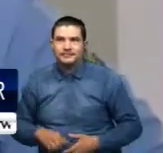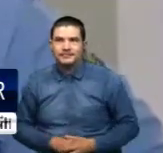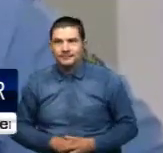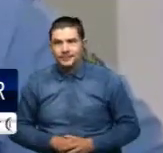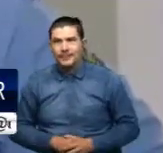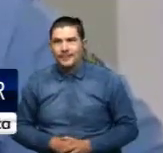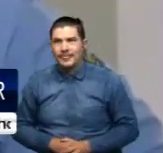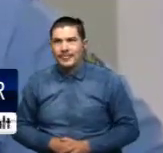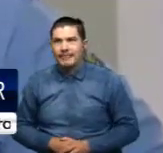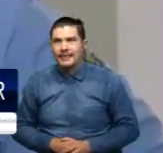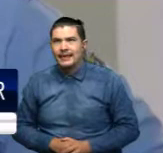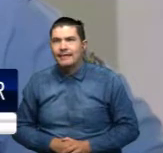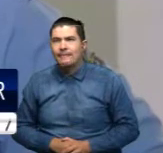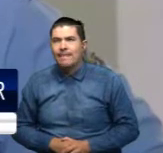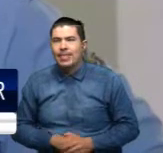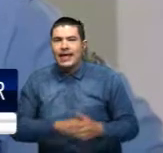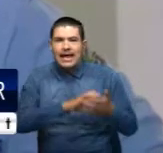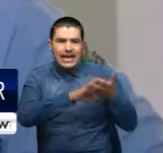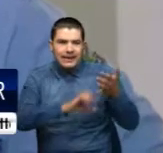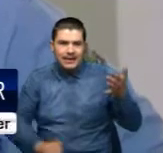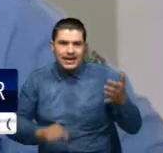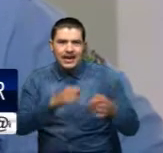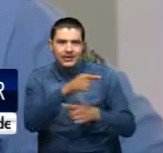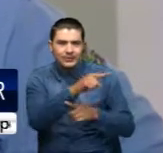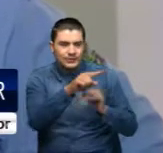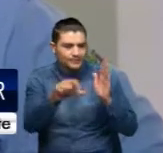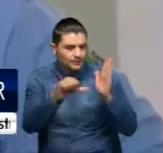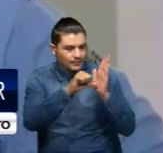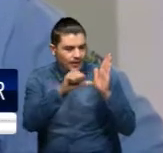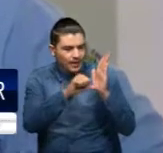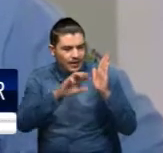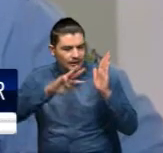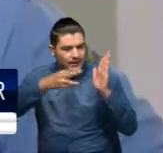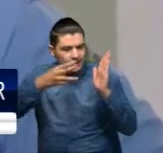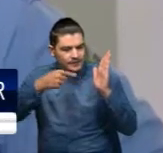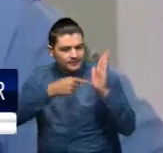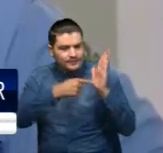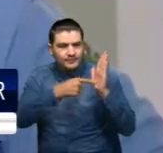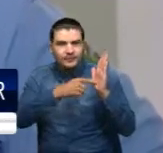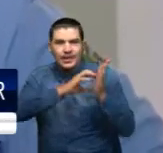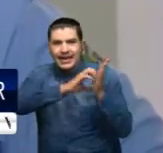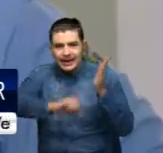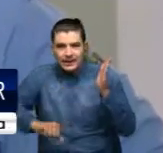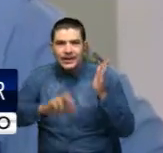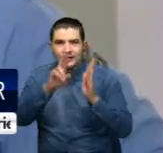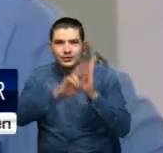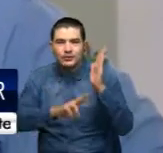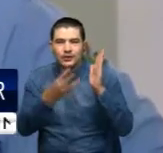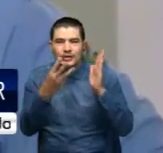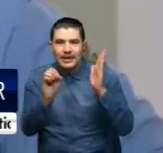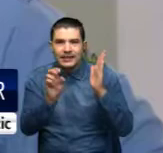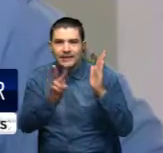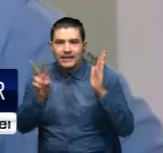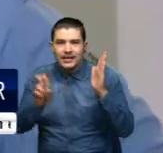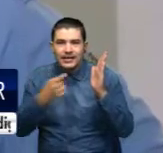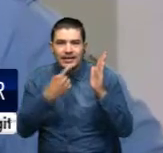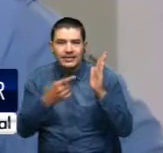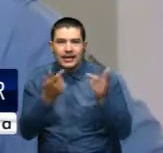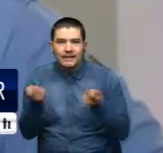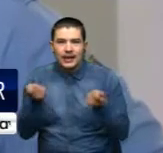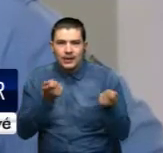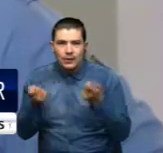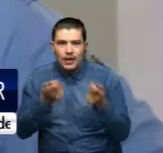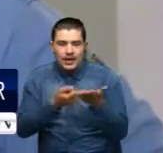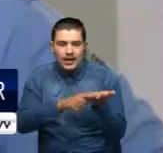podrá ser basada en la que está en el artículo 3º de la resolución 30 27 que es el manual de